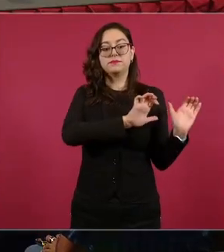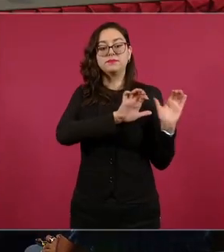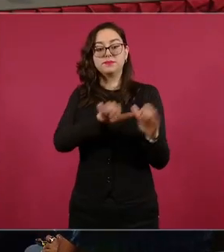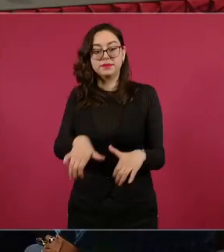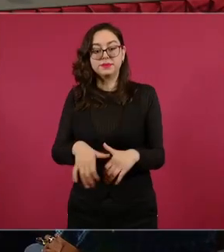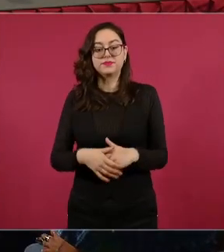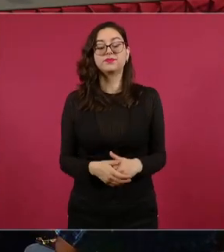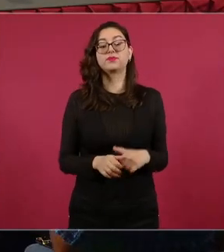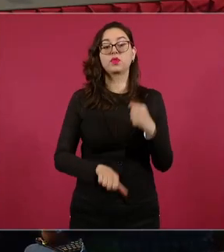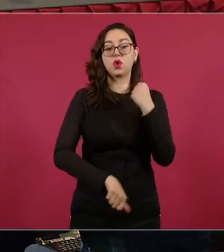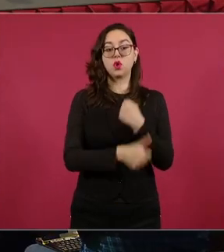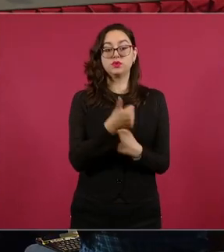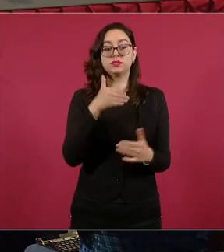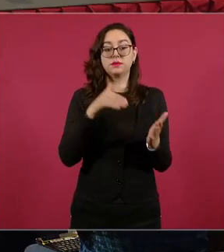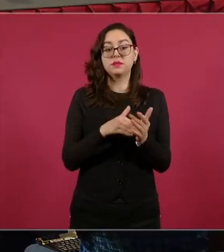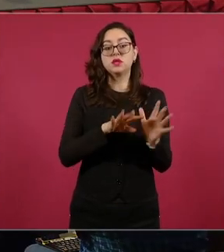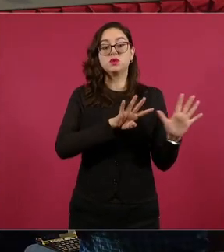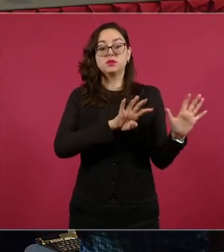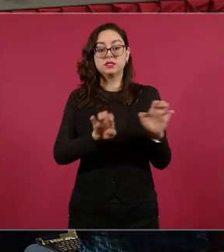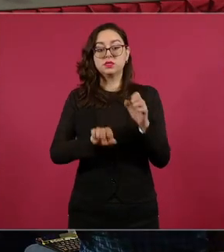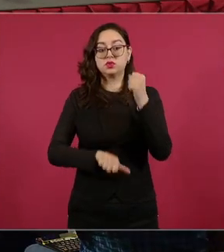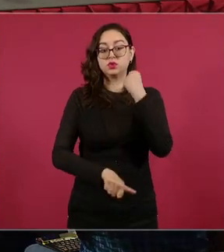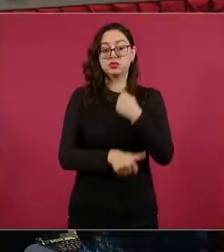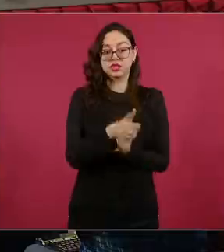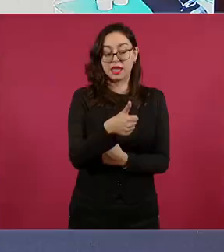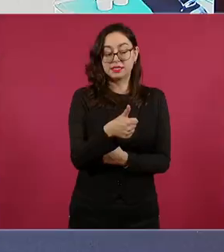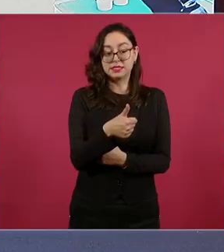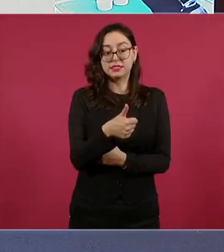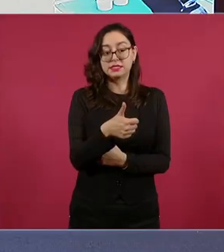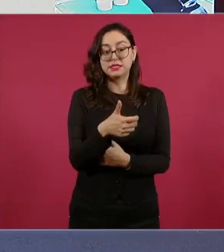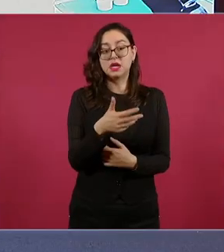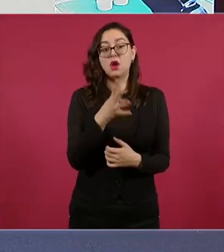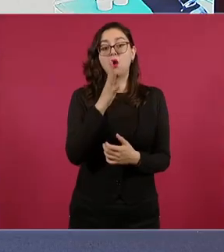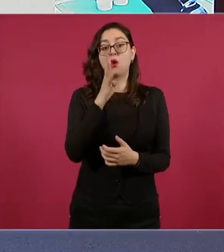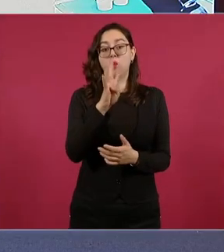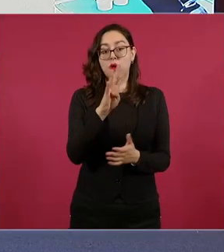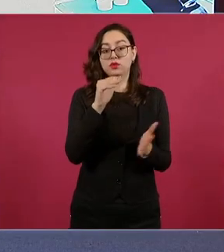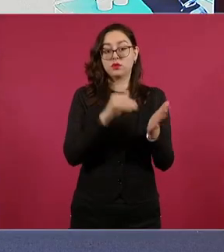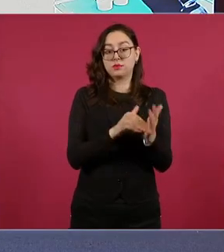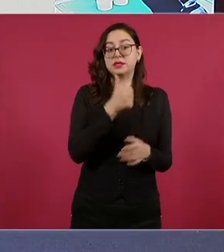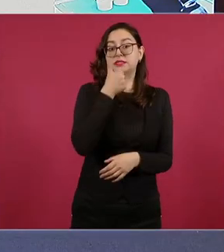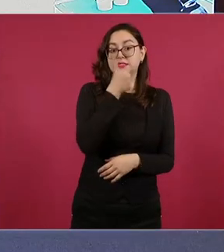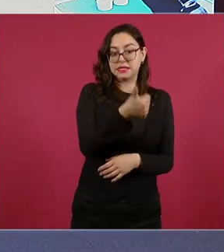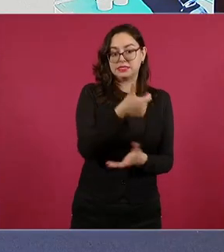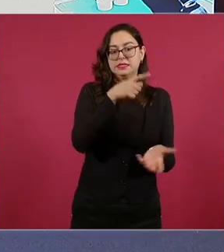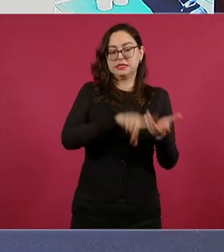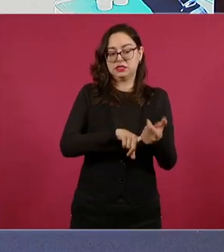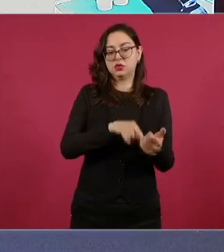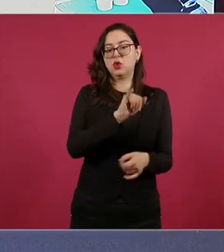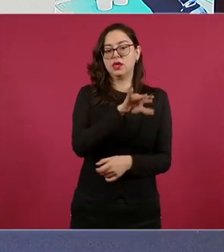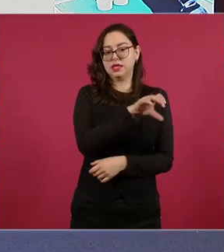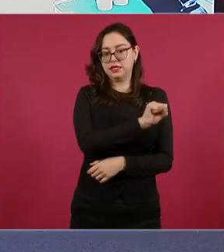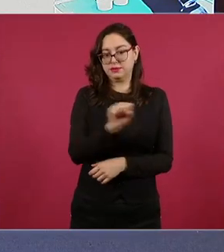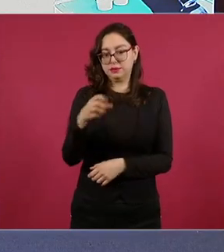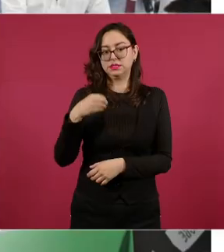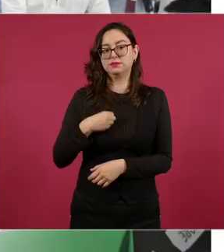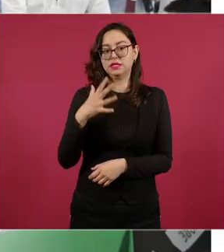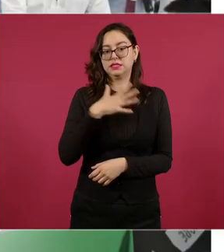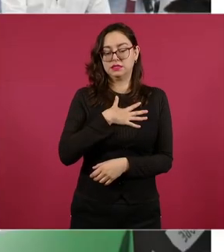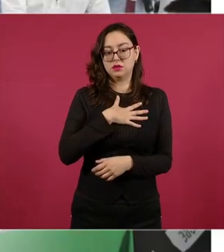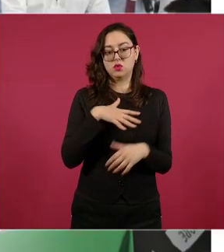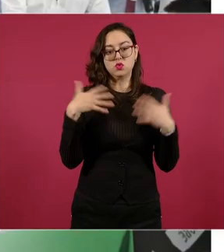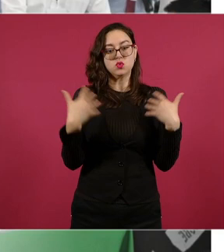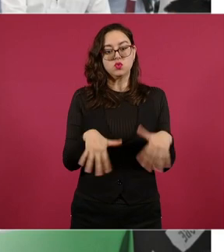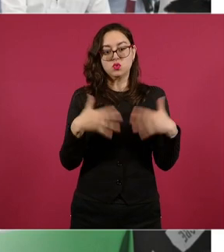de estos 11 mil 906, hubo cuatro mil seis que se contrataron en el IMSS-Bienestar. Es el incremento más